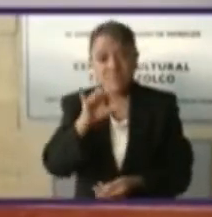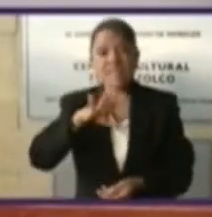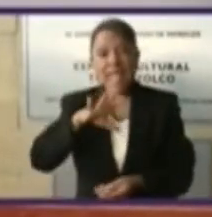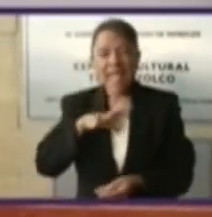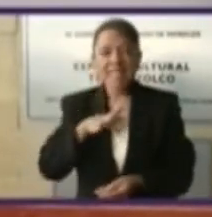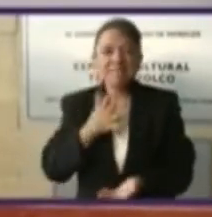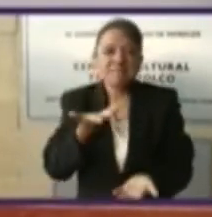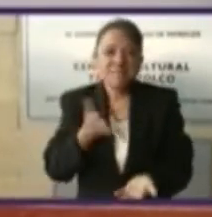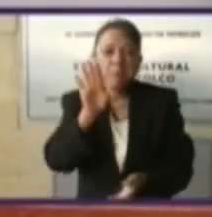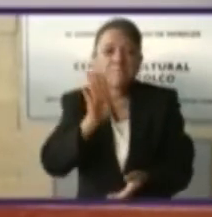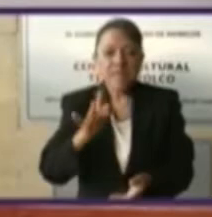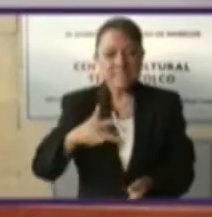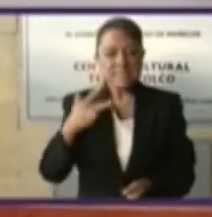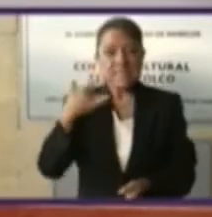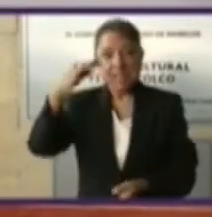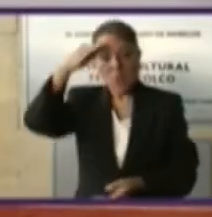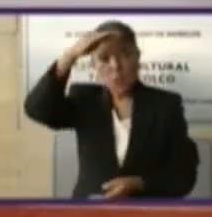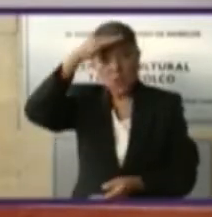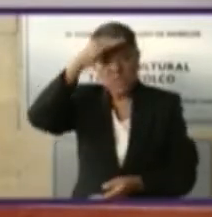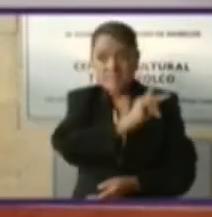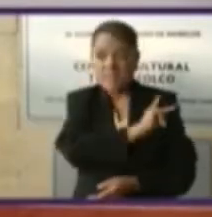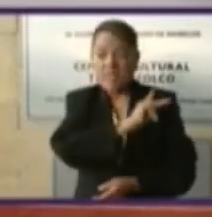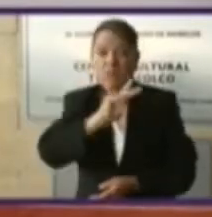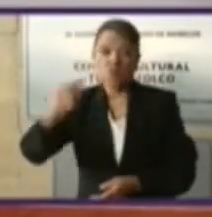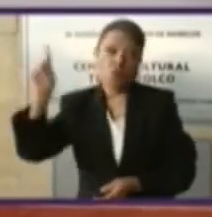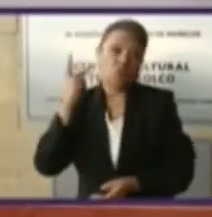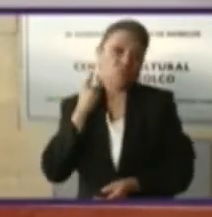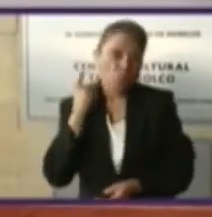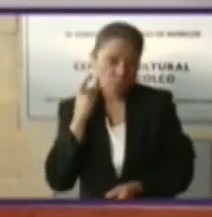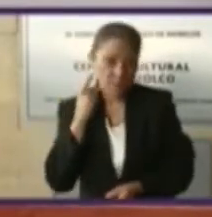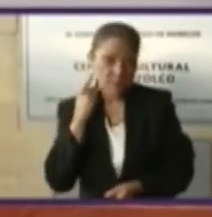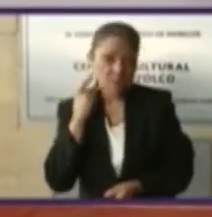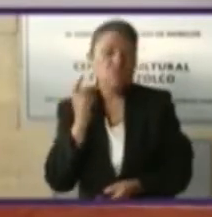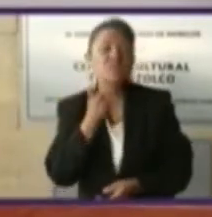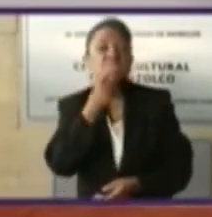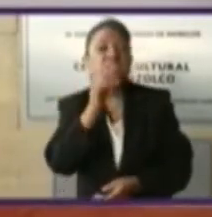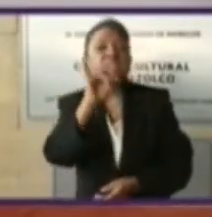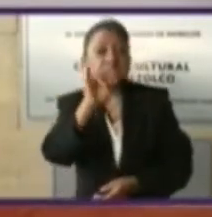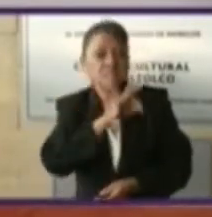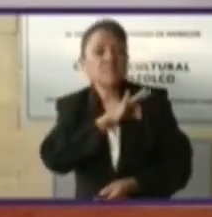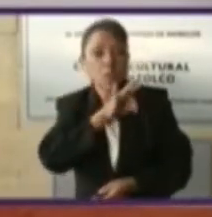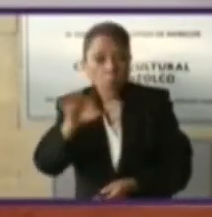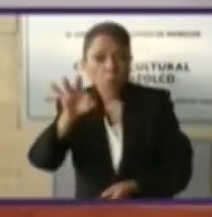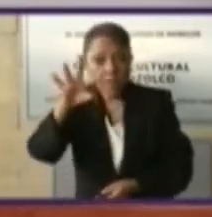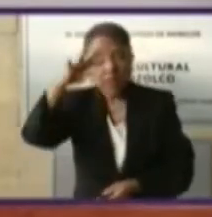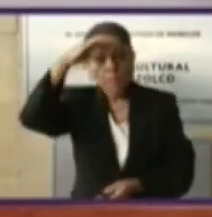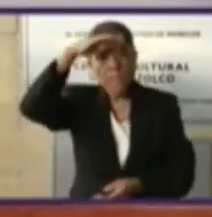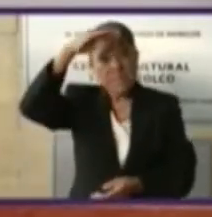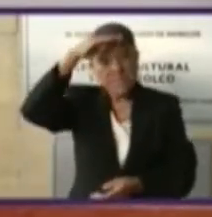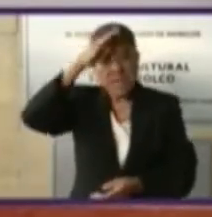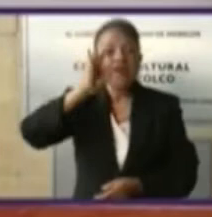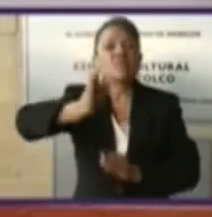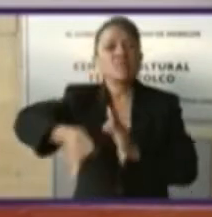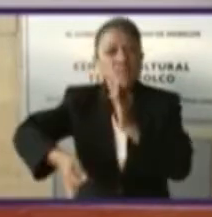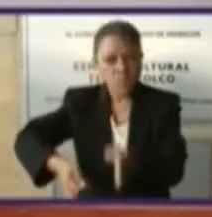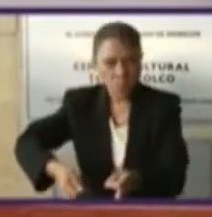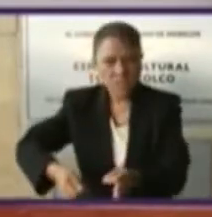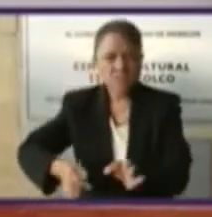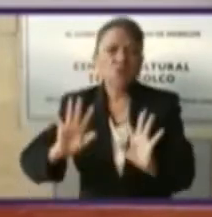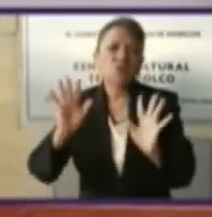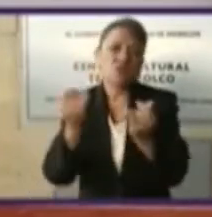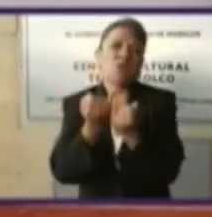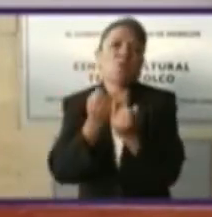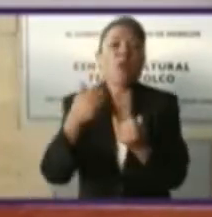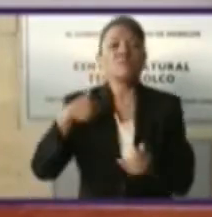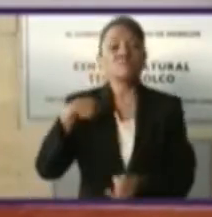especie de conciencia de la clase política que hace posible que pensemos, que estemos dispuestos a dejar de lado